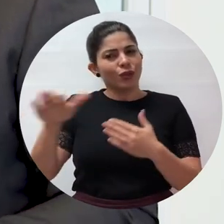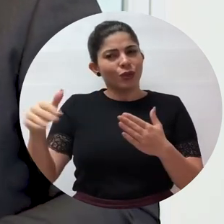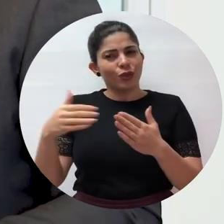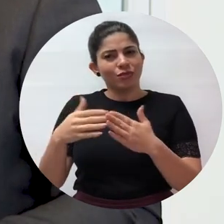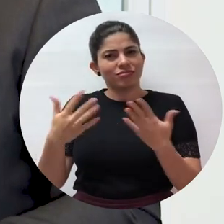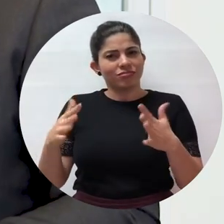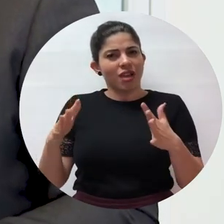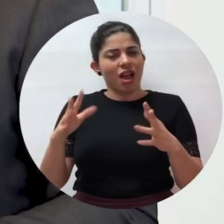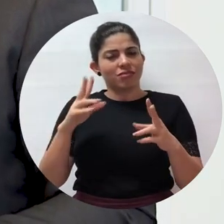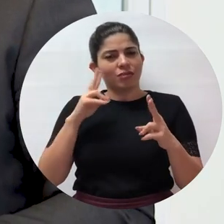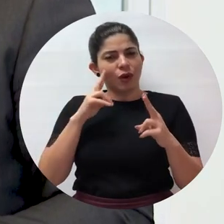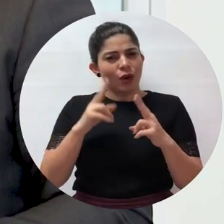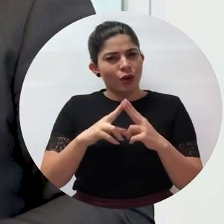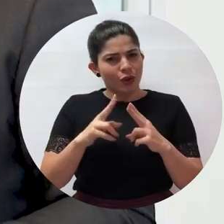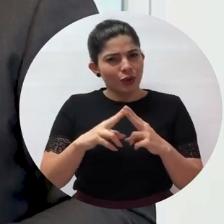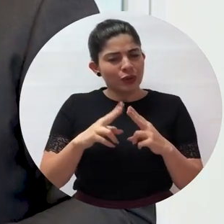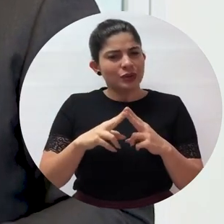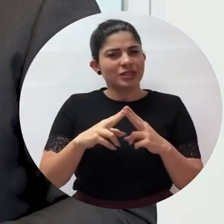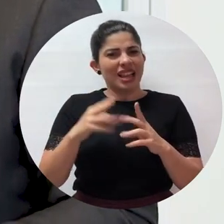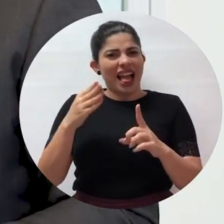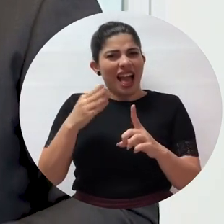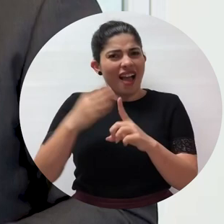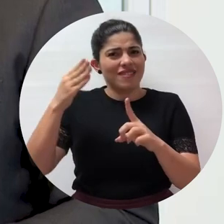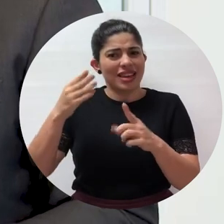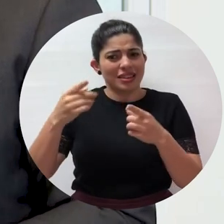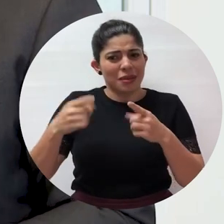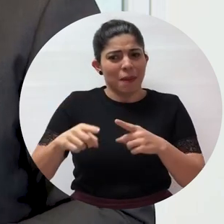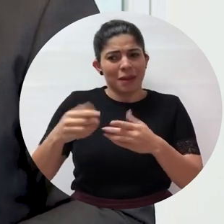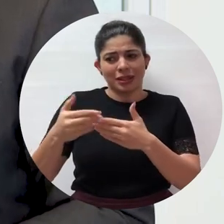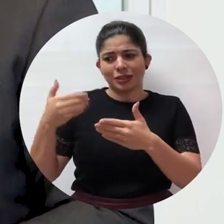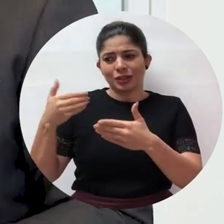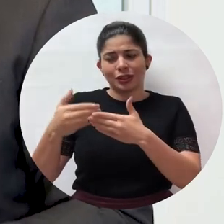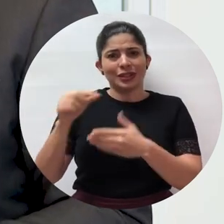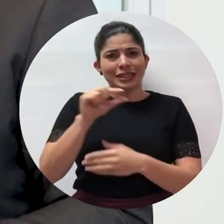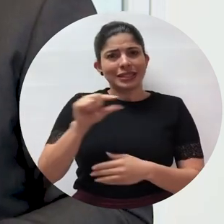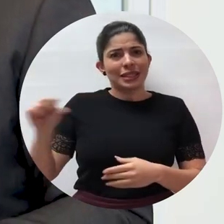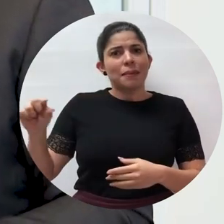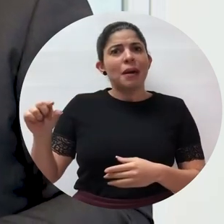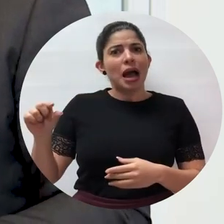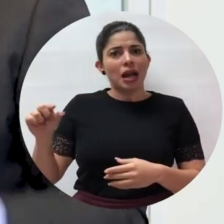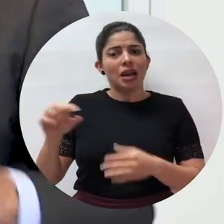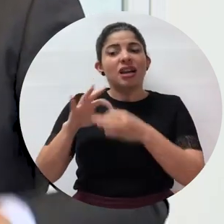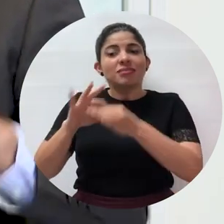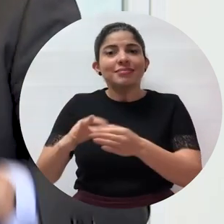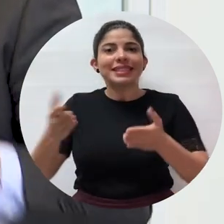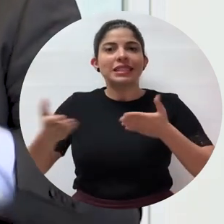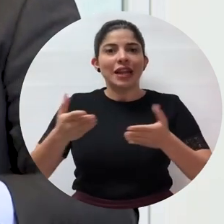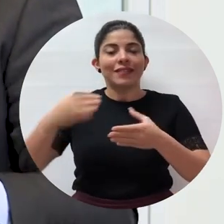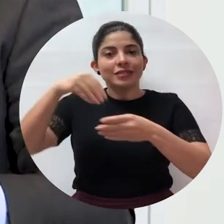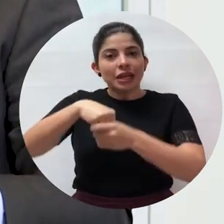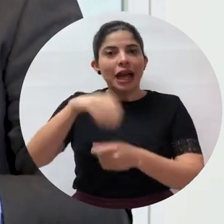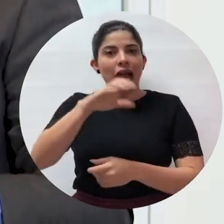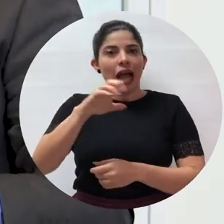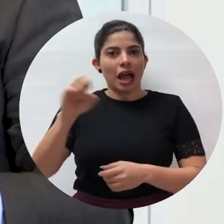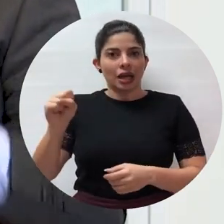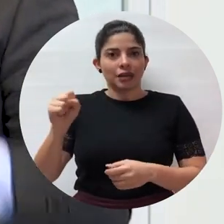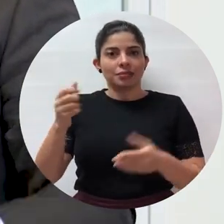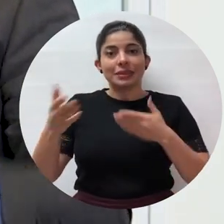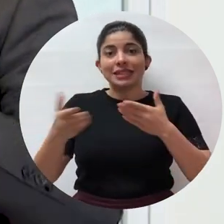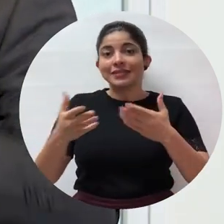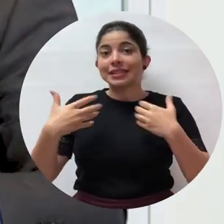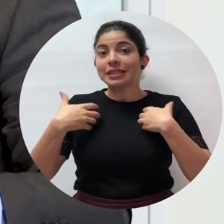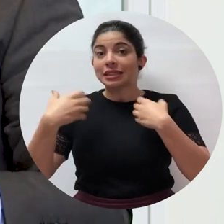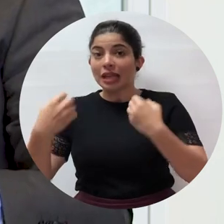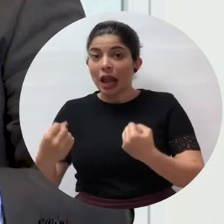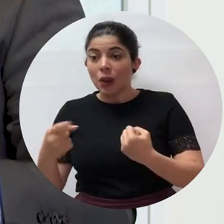todos conocemos la extensión de la afectación que se sufrió durante esta semana en los servicios de la caja, servicios